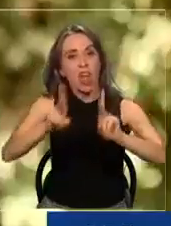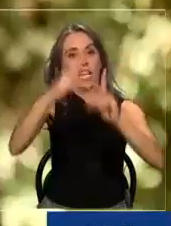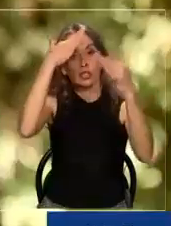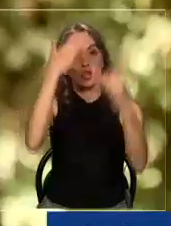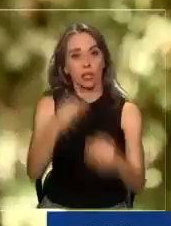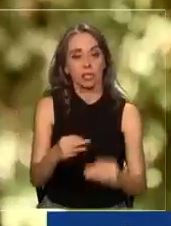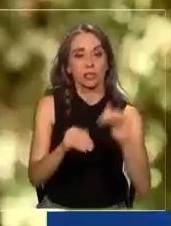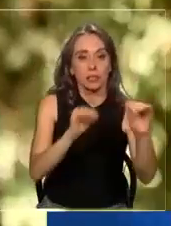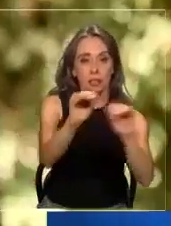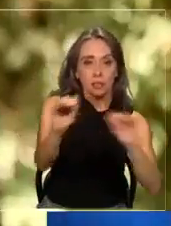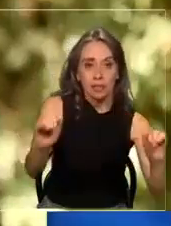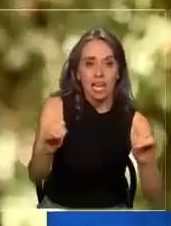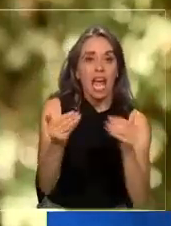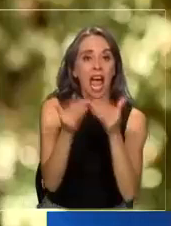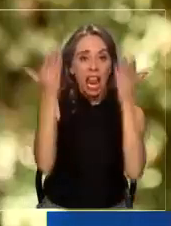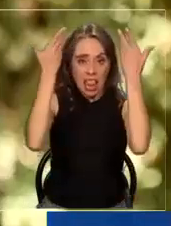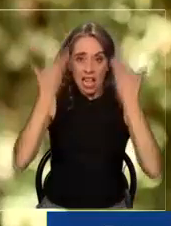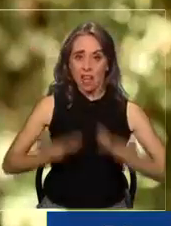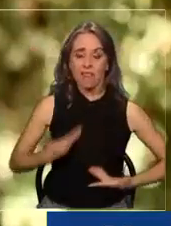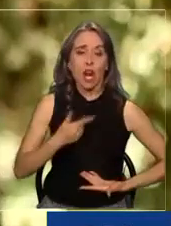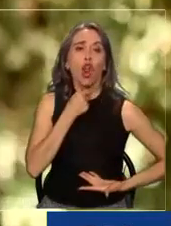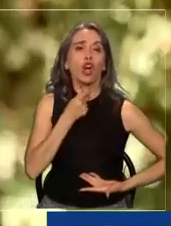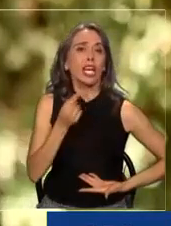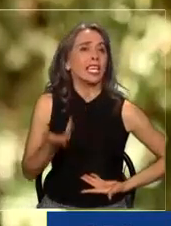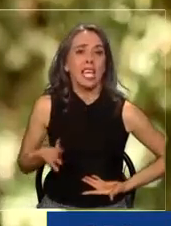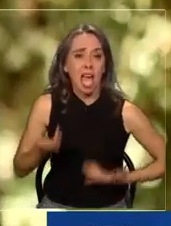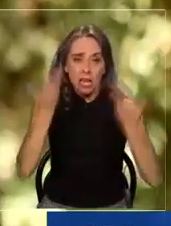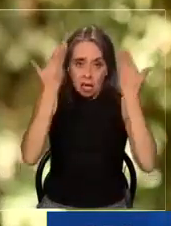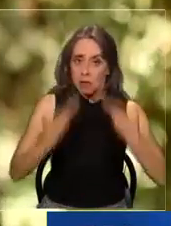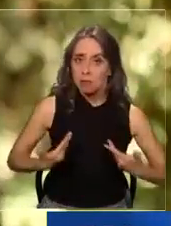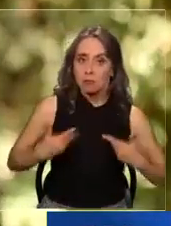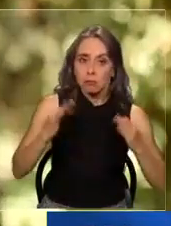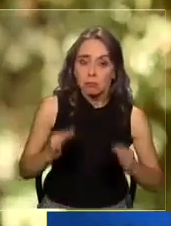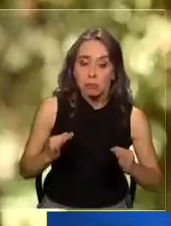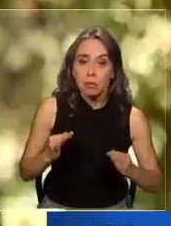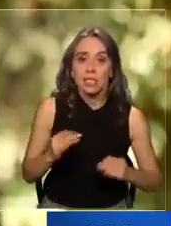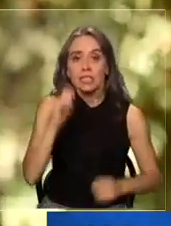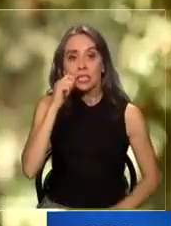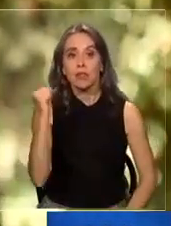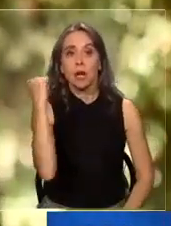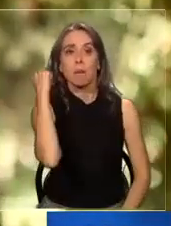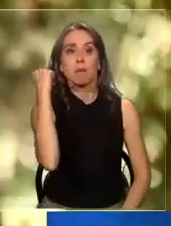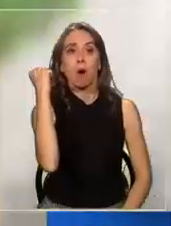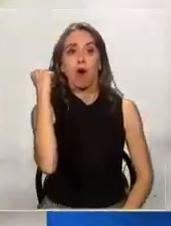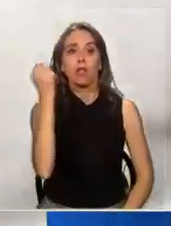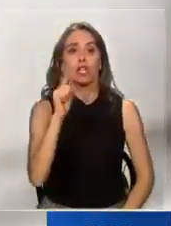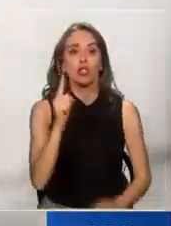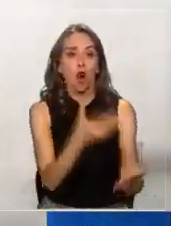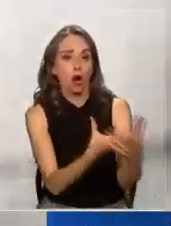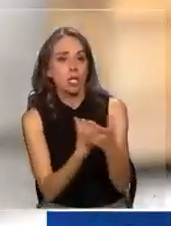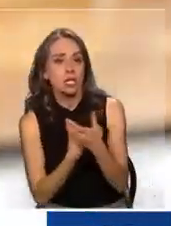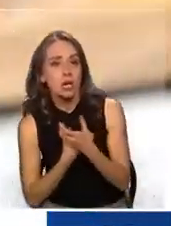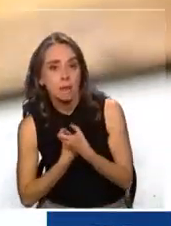es a que tengamos la libertad de ser lo que queremos ser y de que eso sea un acto de poder y no algo que hay que reprimir.